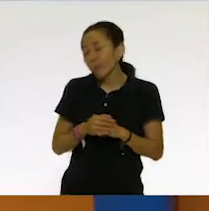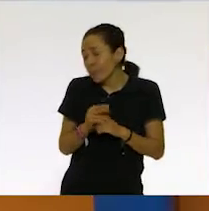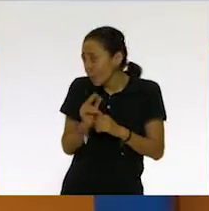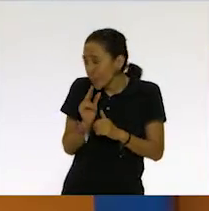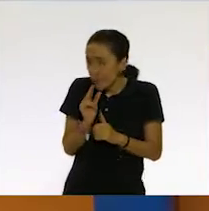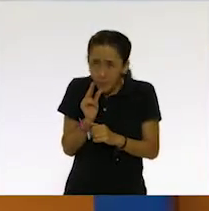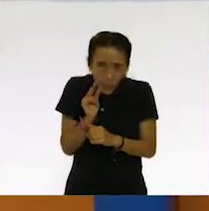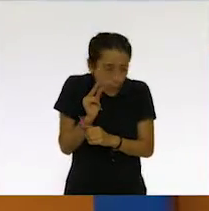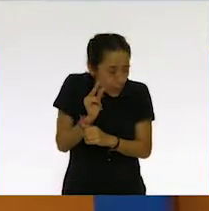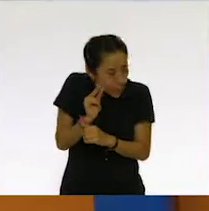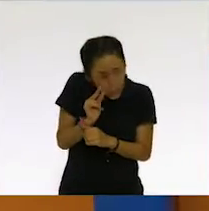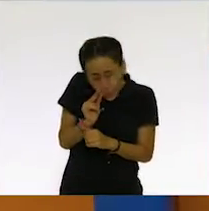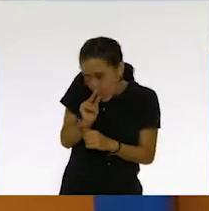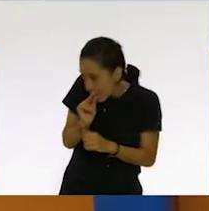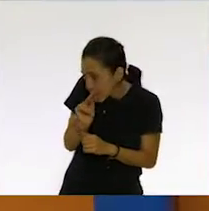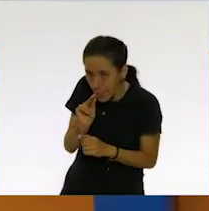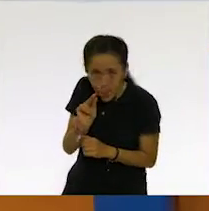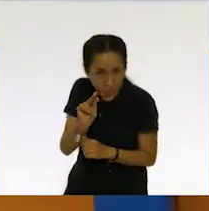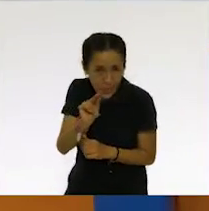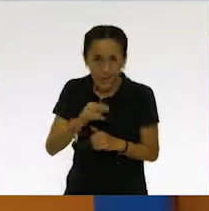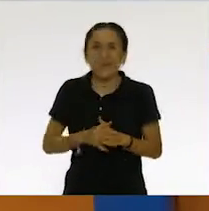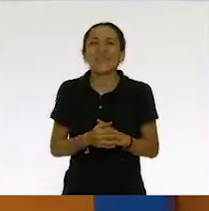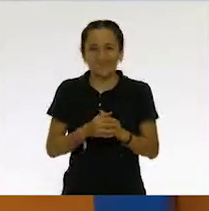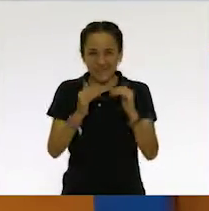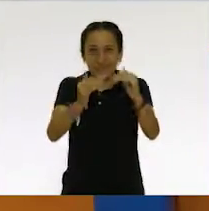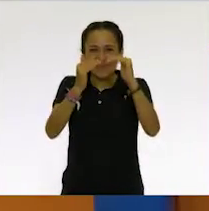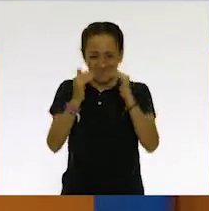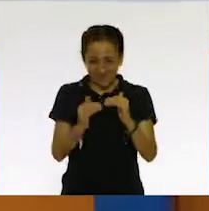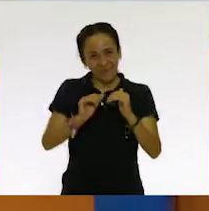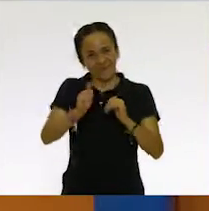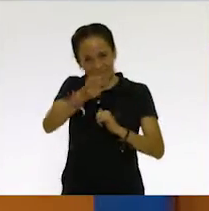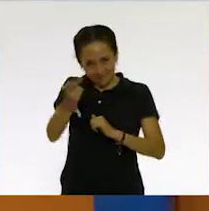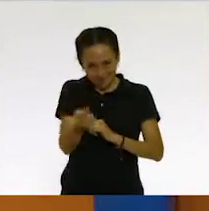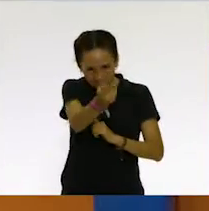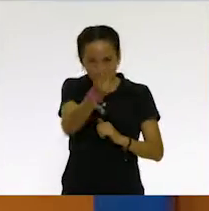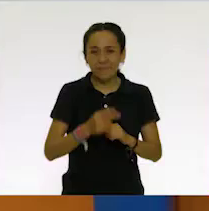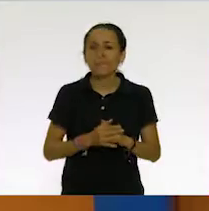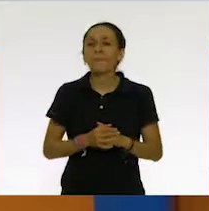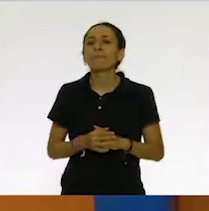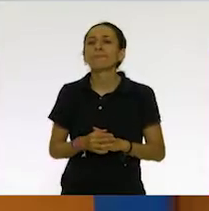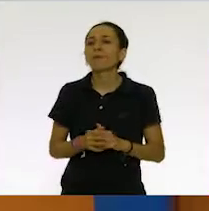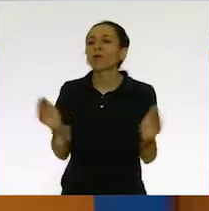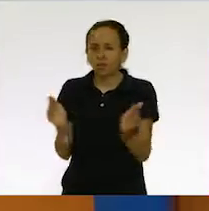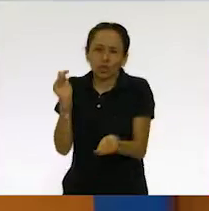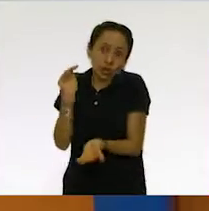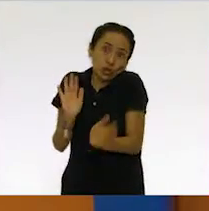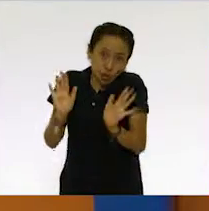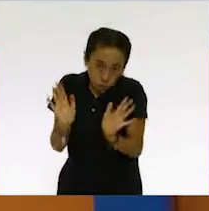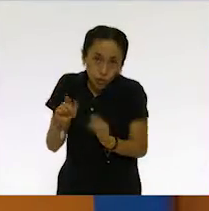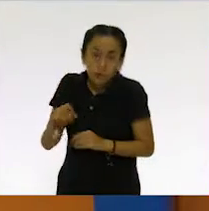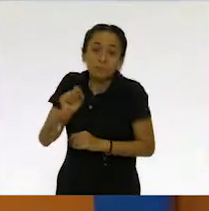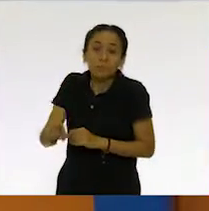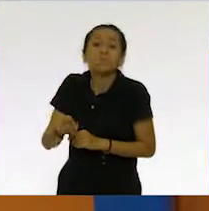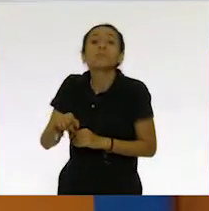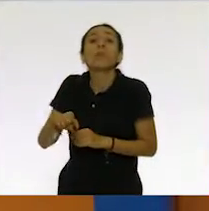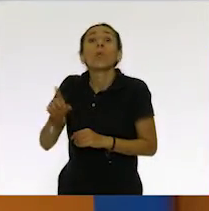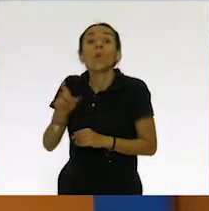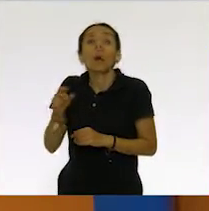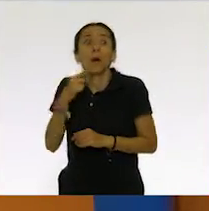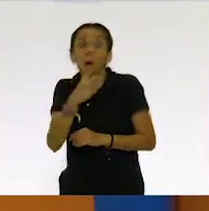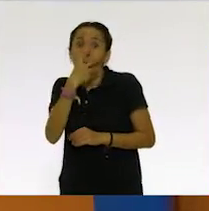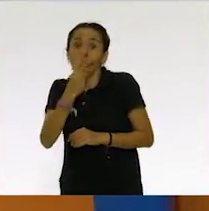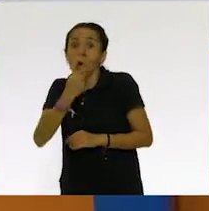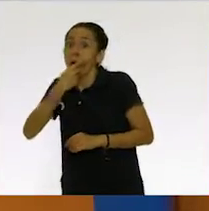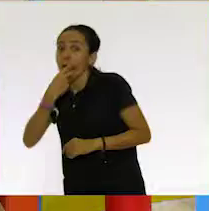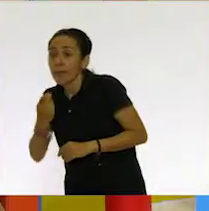Siguiente pregunta dice, ¿cuál fue la respuesta de la pequeña criatura cuando el lobo la invitaba a